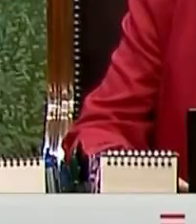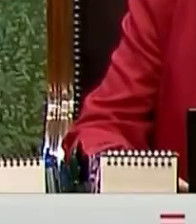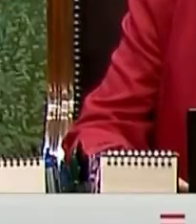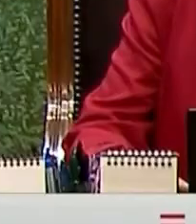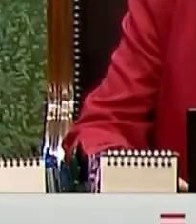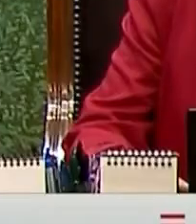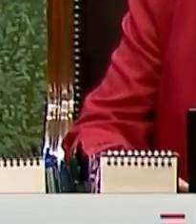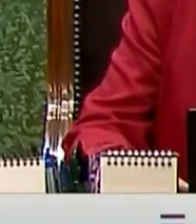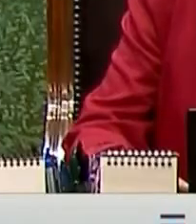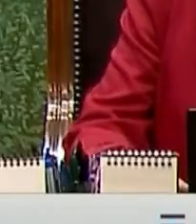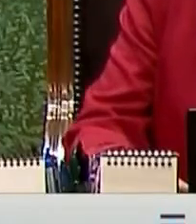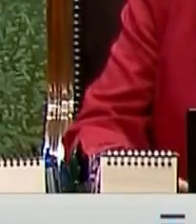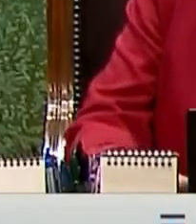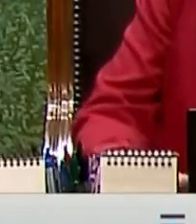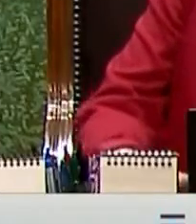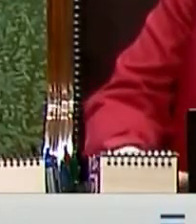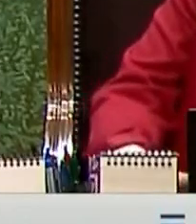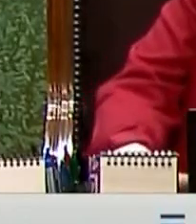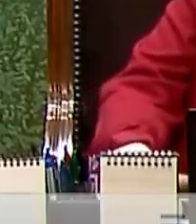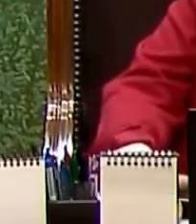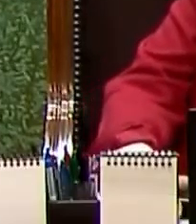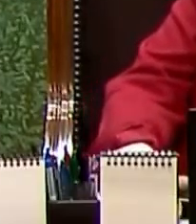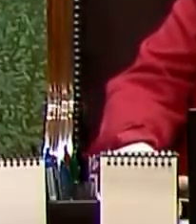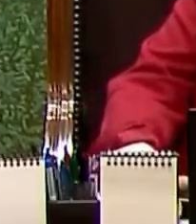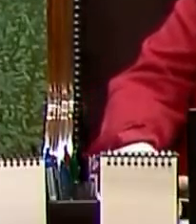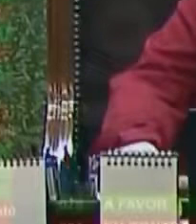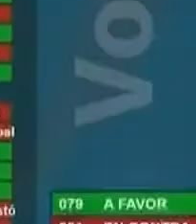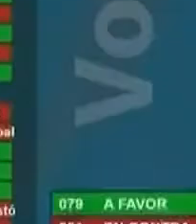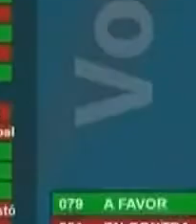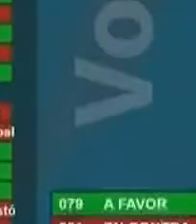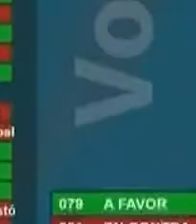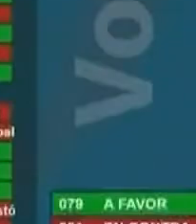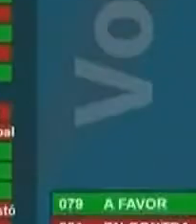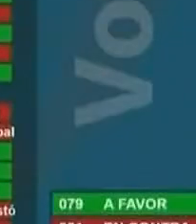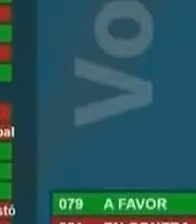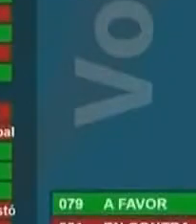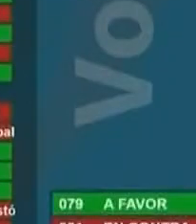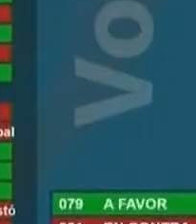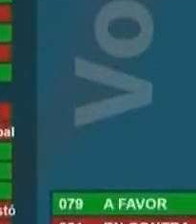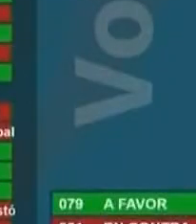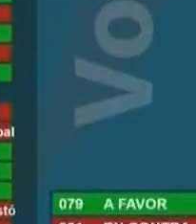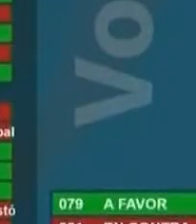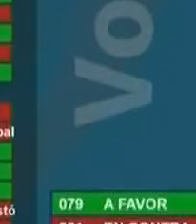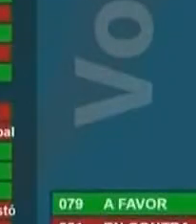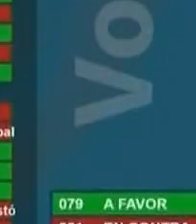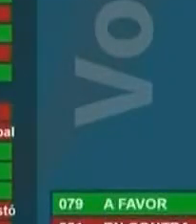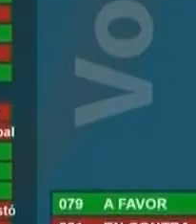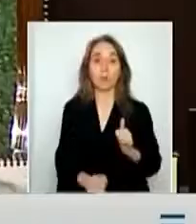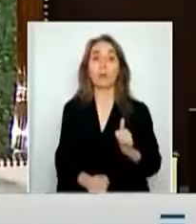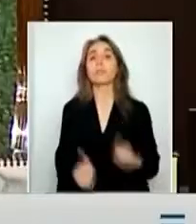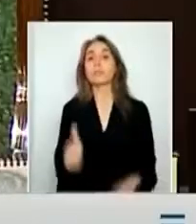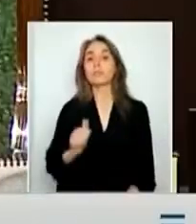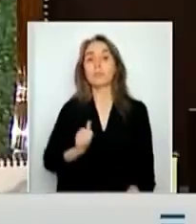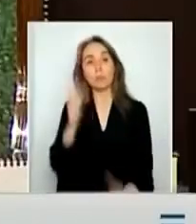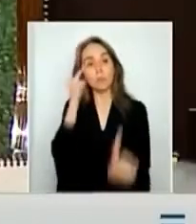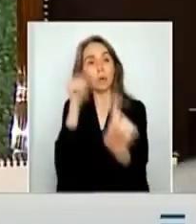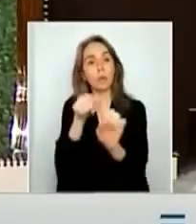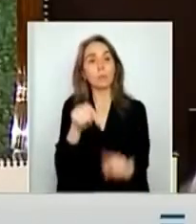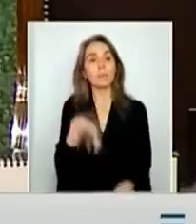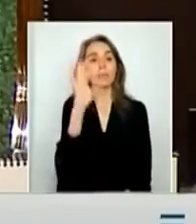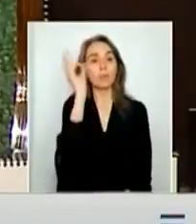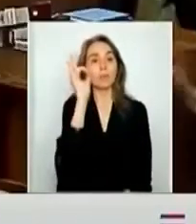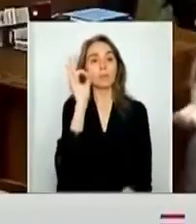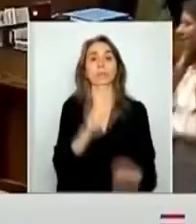Democrática, pero no solo no informa al presidente, sino que no toman medidas. Hubo ahí 9 días en que esto estuvo ahí y el